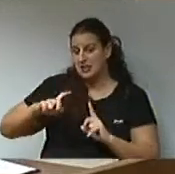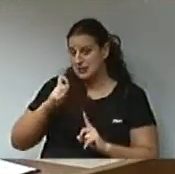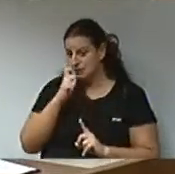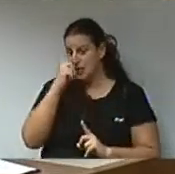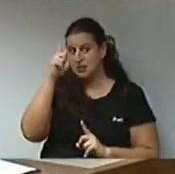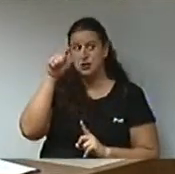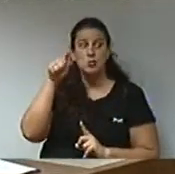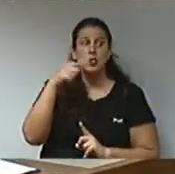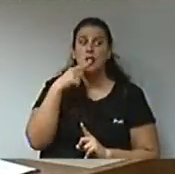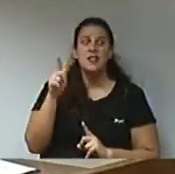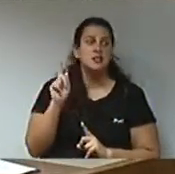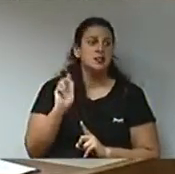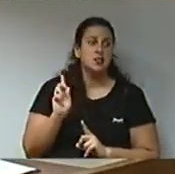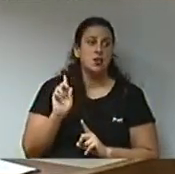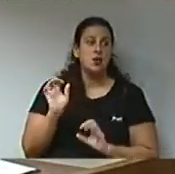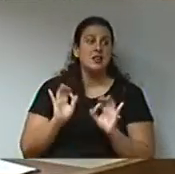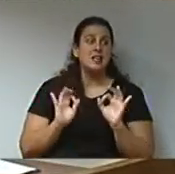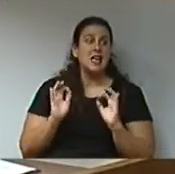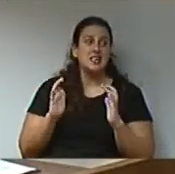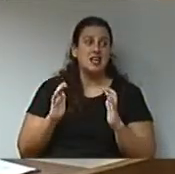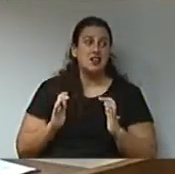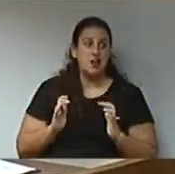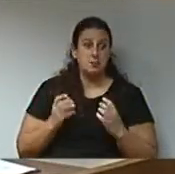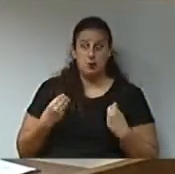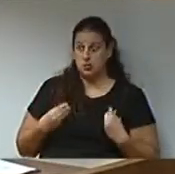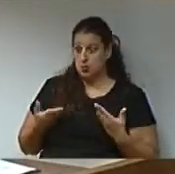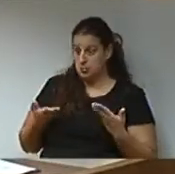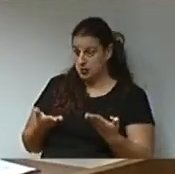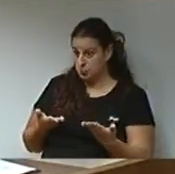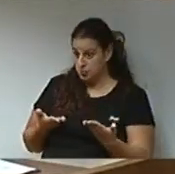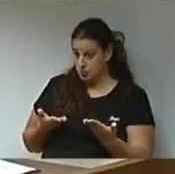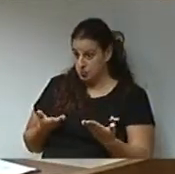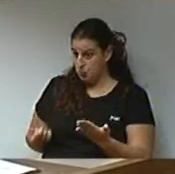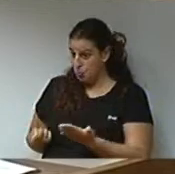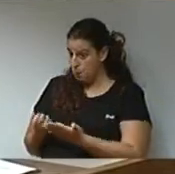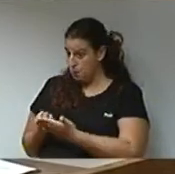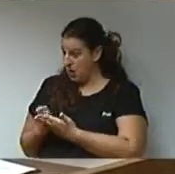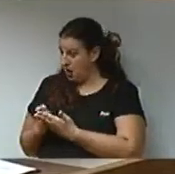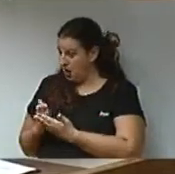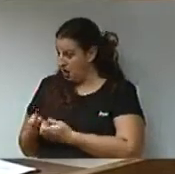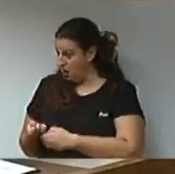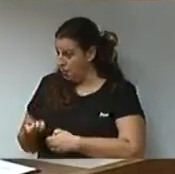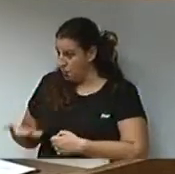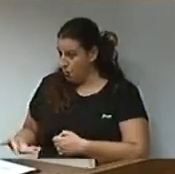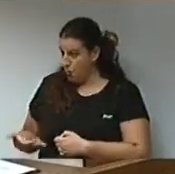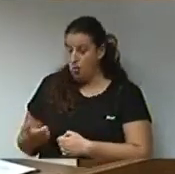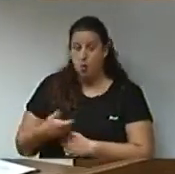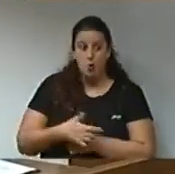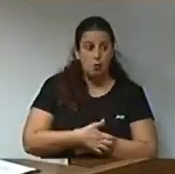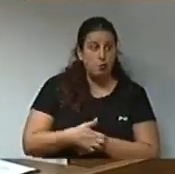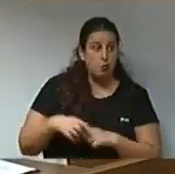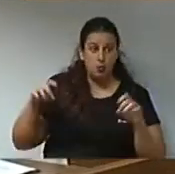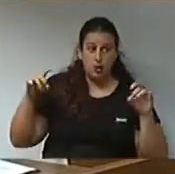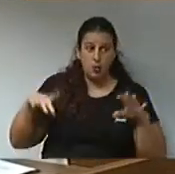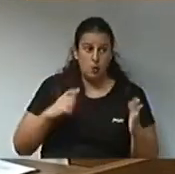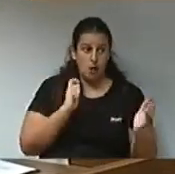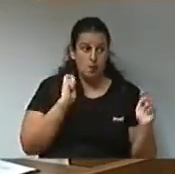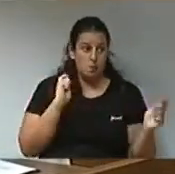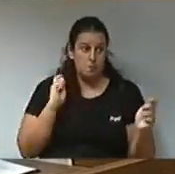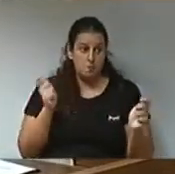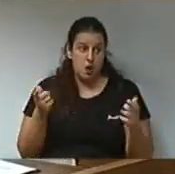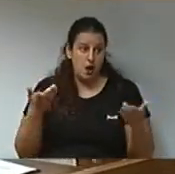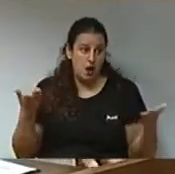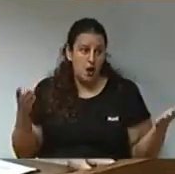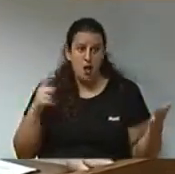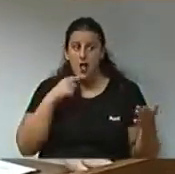opta por bajar las tasas, que es lo menos progresista que hay, porque lo pagan igual los más ricos que los más pobres. A continuación llegó aquello de que los valencianos no iban a